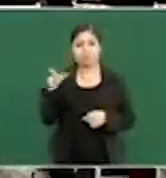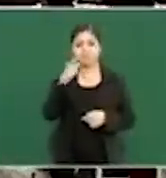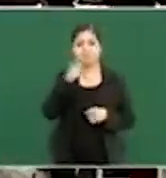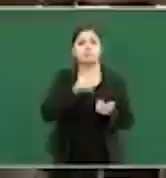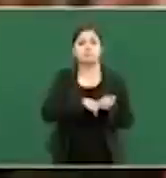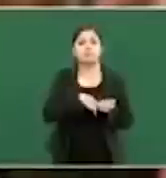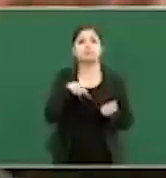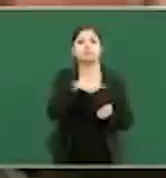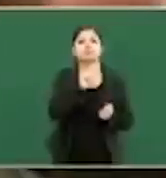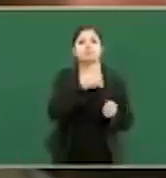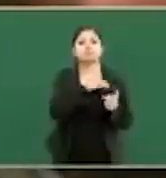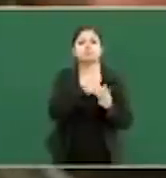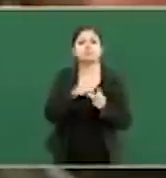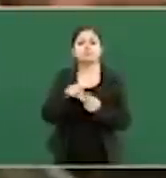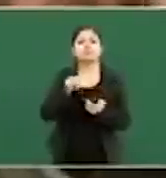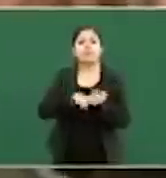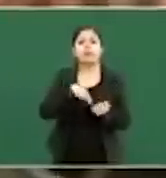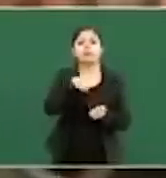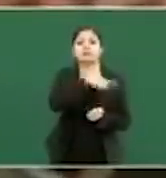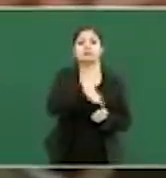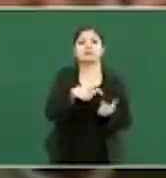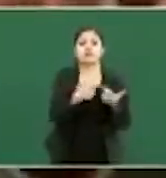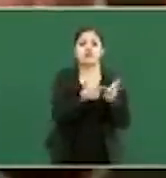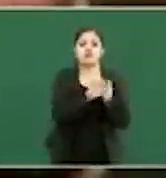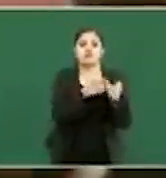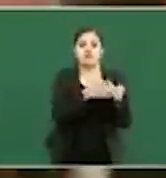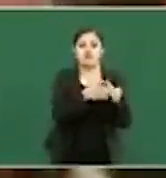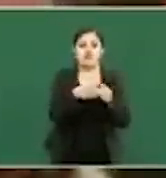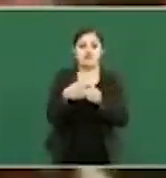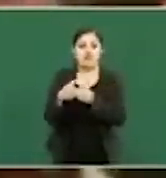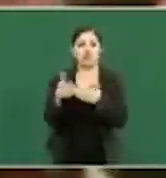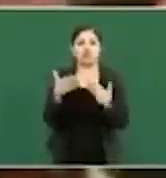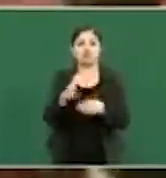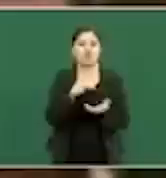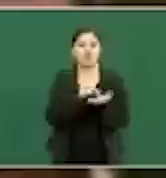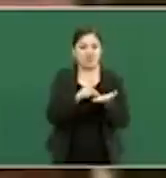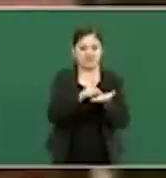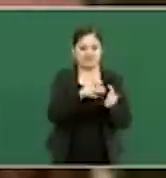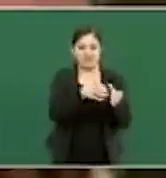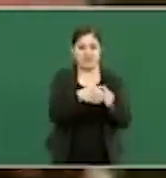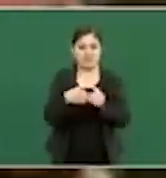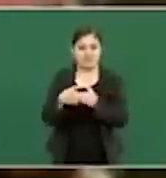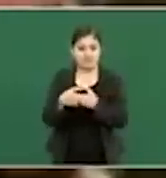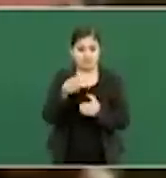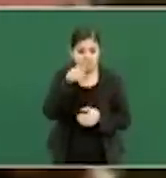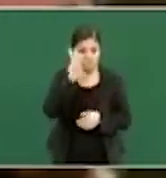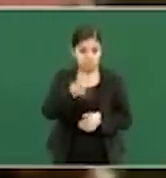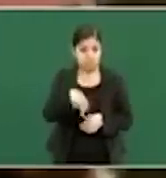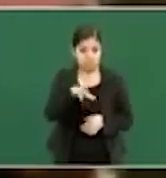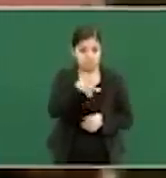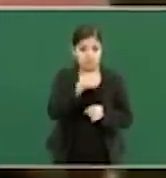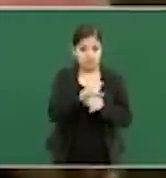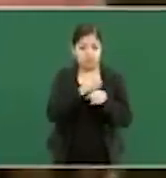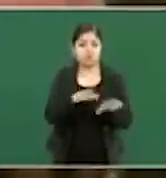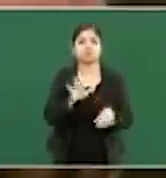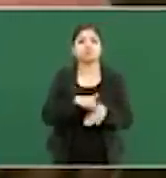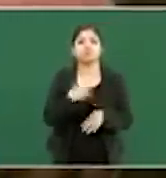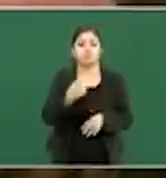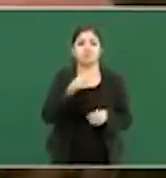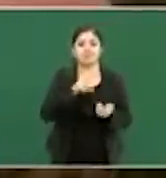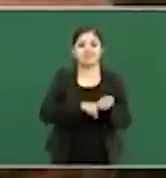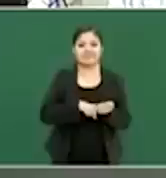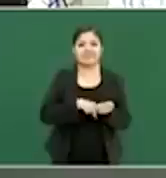entre grupos del crimen organizado. Si ustedes tienen información que así lo sostenga, porque al menos lo que se ha obtenido